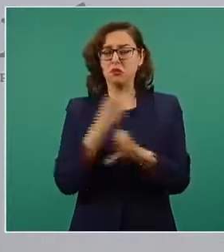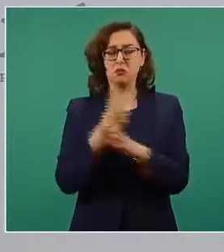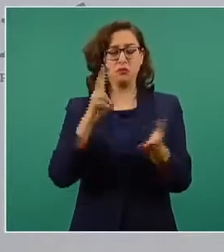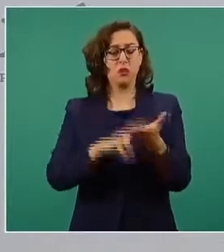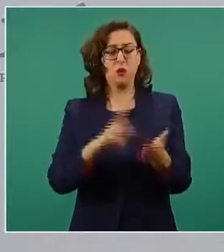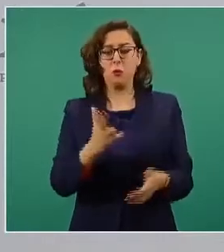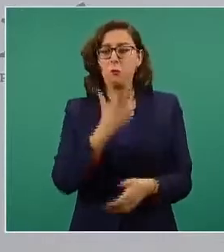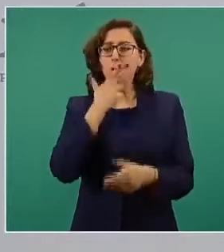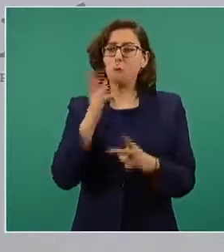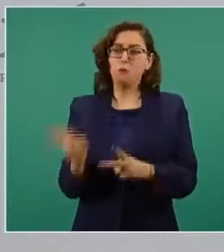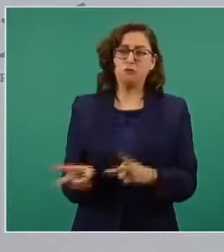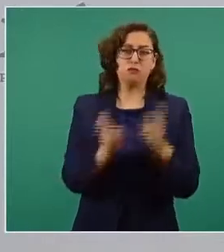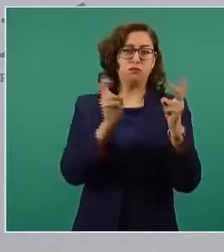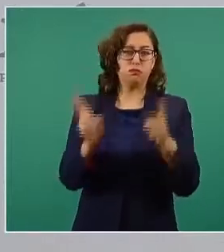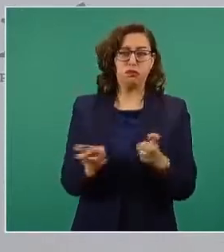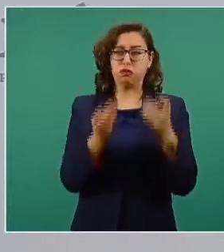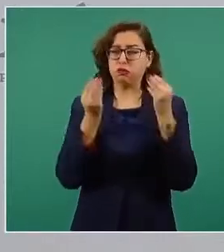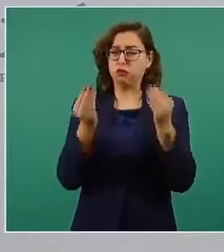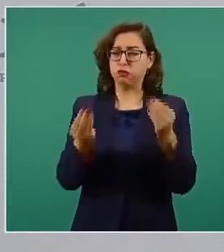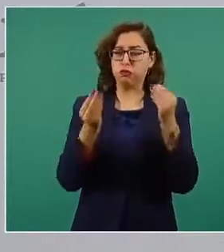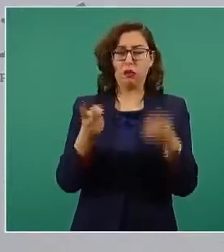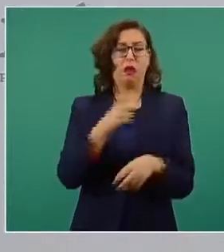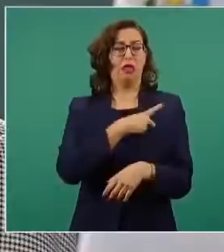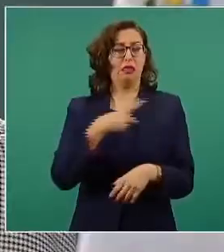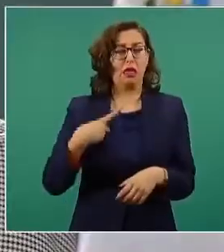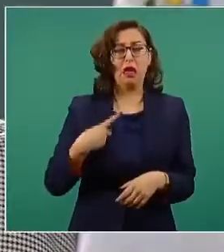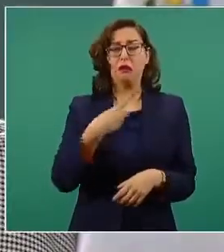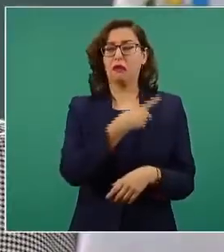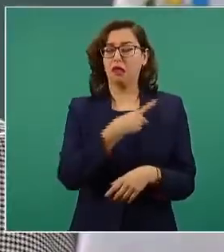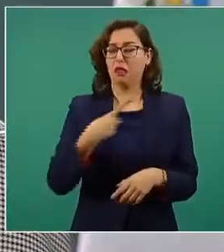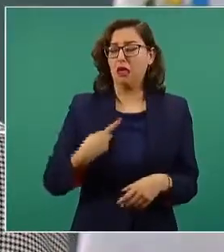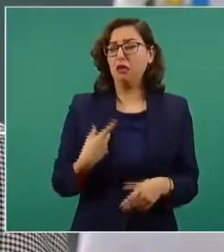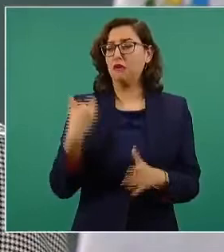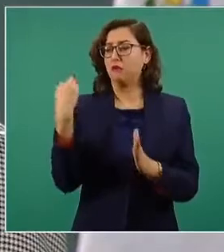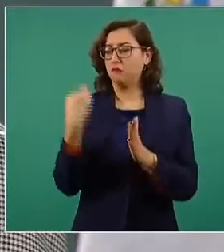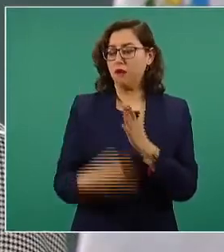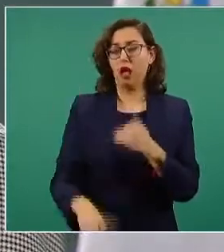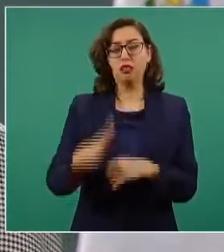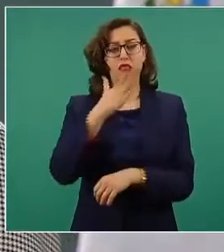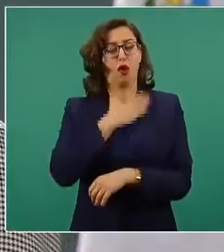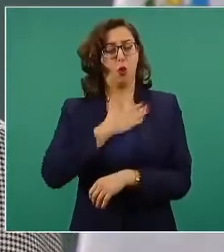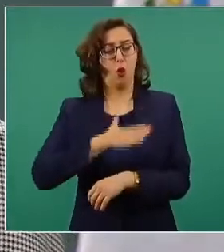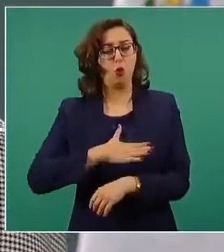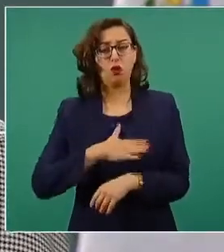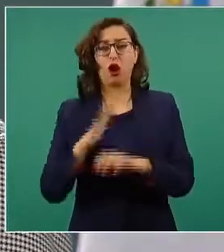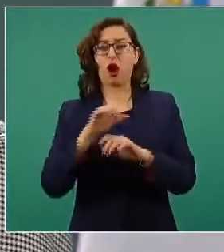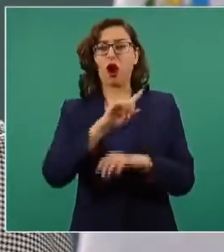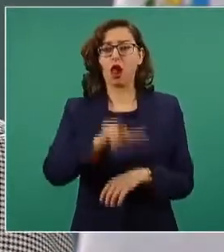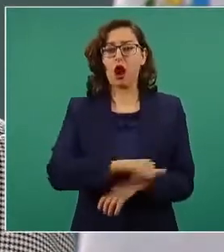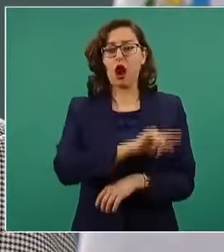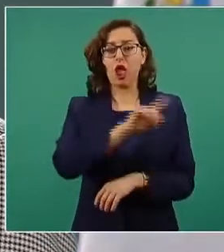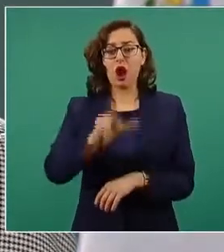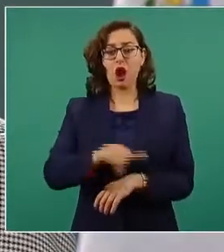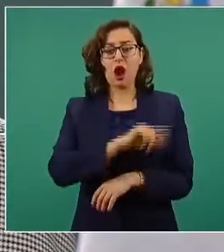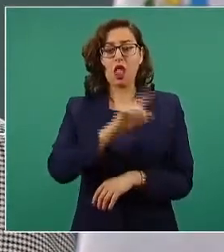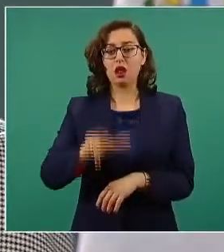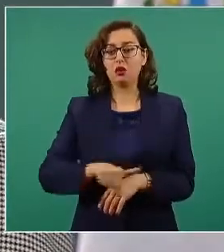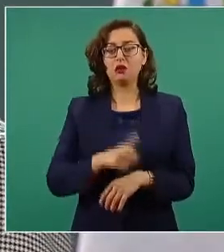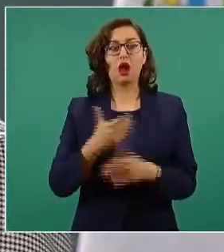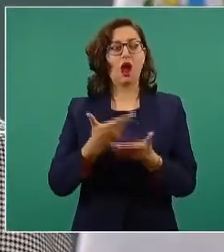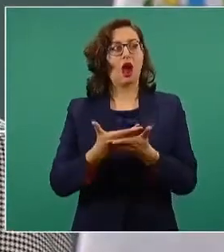expropiadas, de tantas deudas democráticas y de justicia siempre dejadas para después. Pero México ha